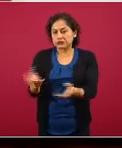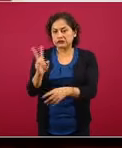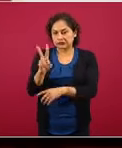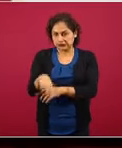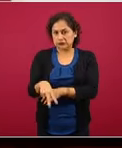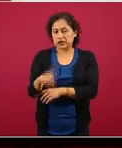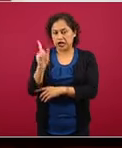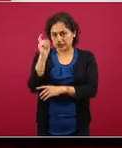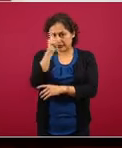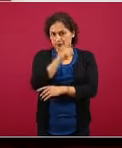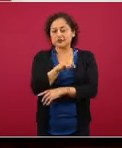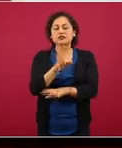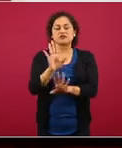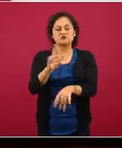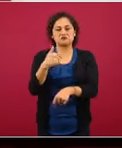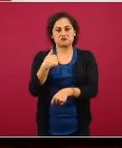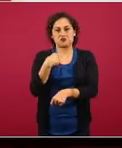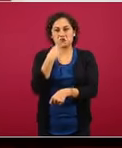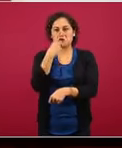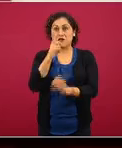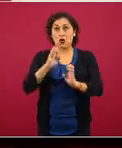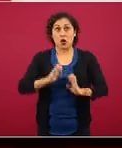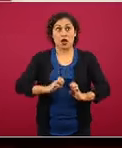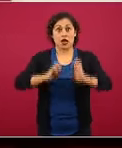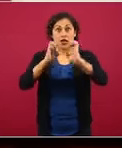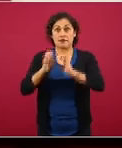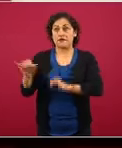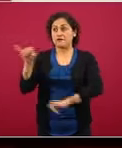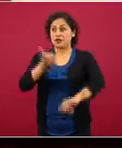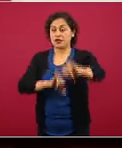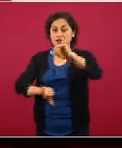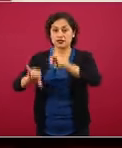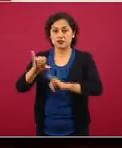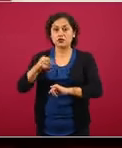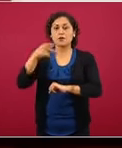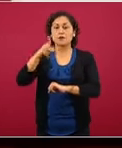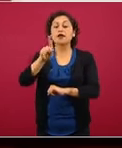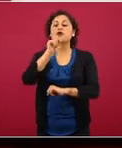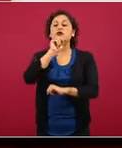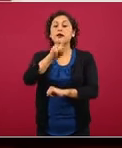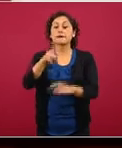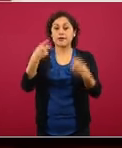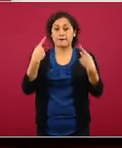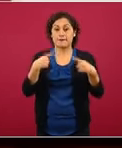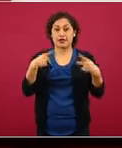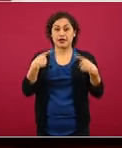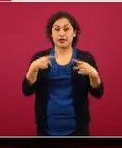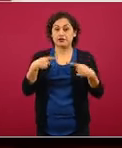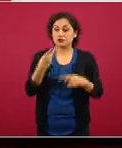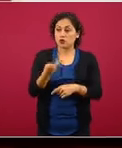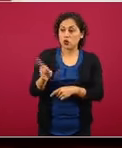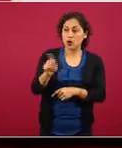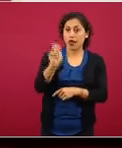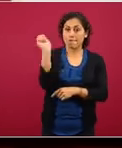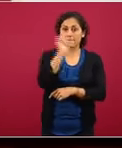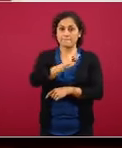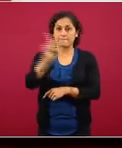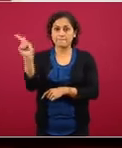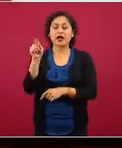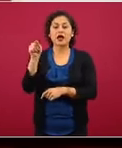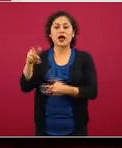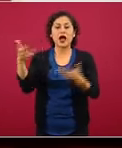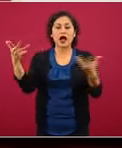refiero no solo a la infraestructura física, sino a la de personal. No hay personal